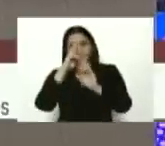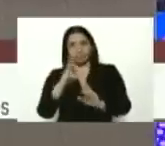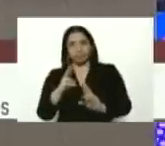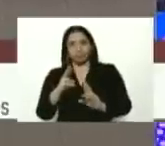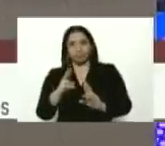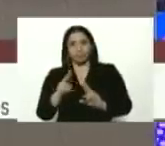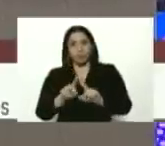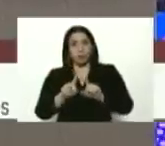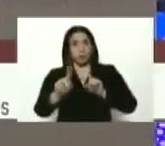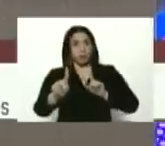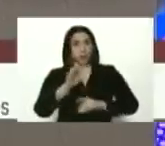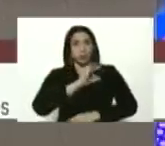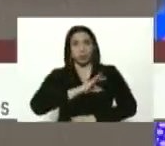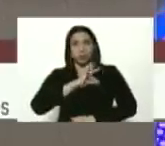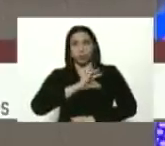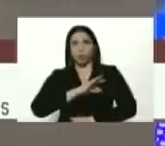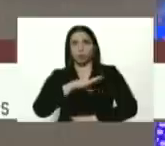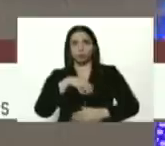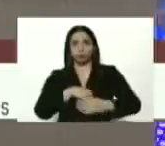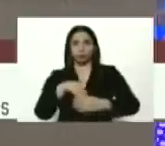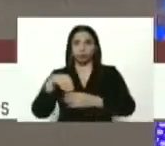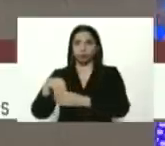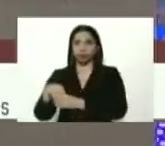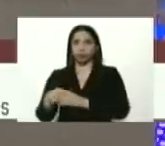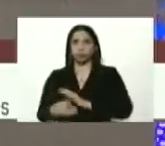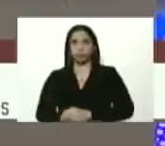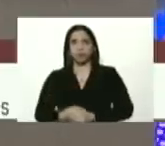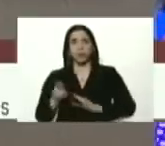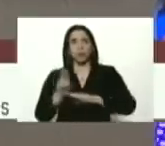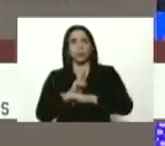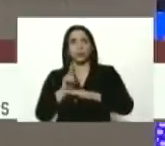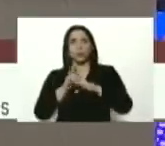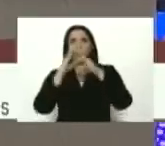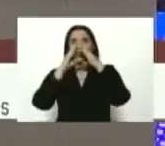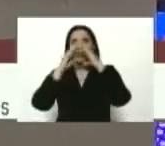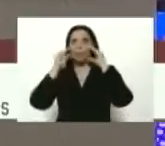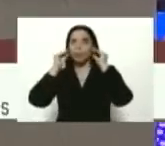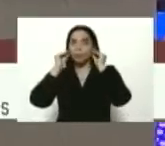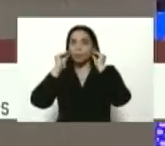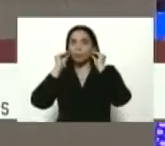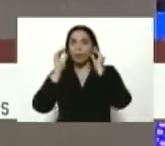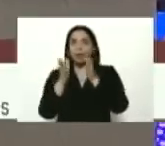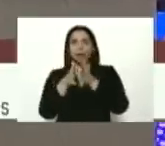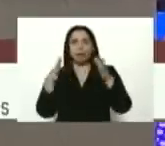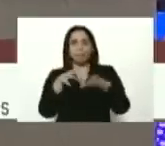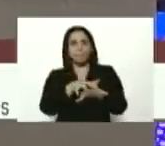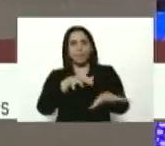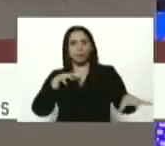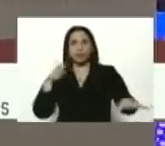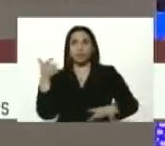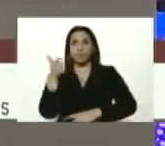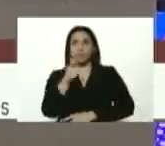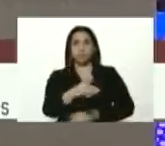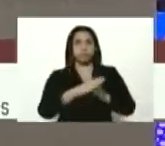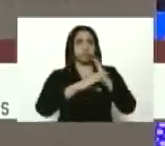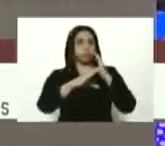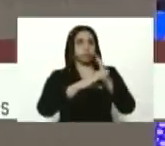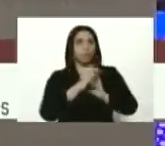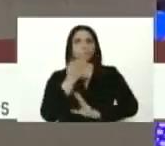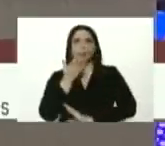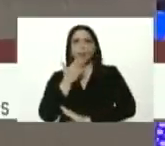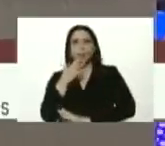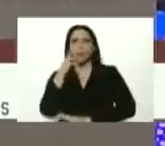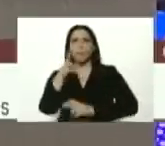el distanciamiento social, la cuarentena, el uso del tapaboca, en su gran mayoría el transporte público, por ejemplo, el metro